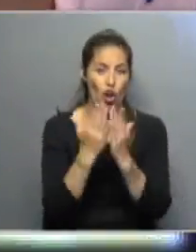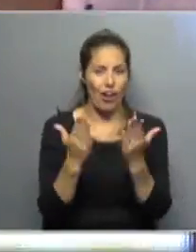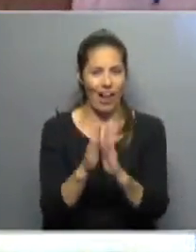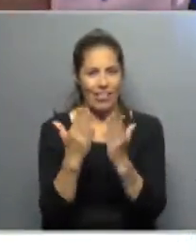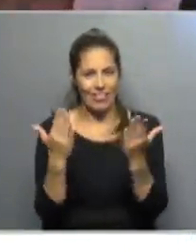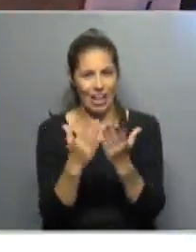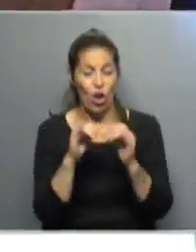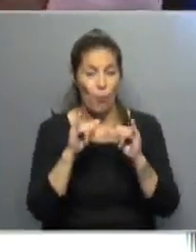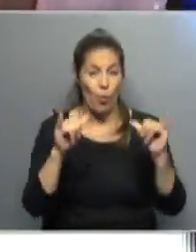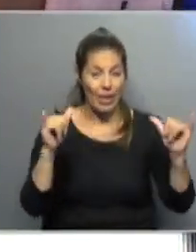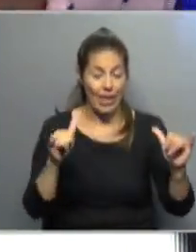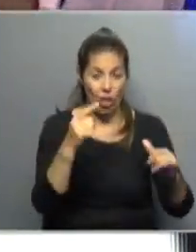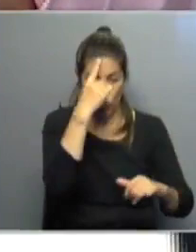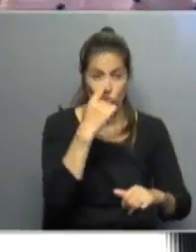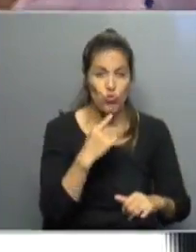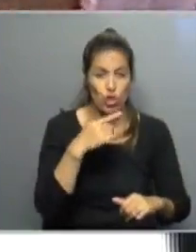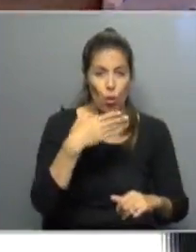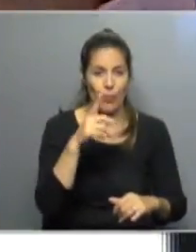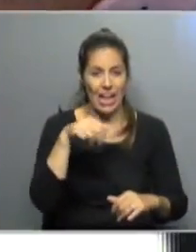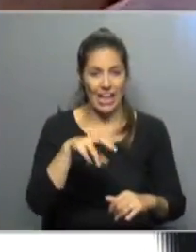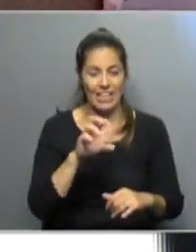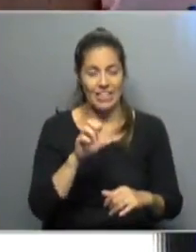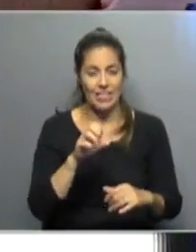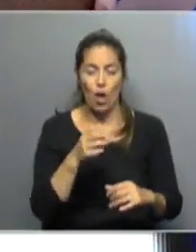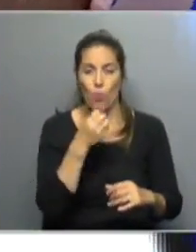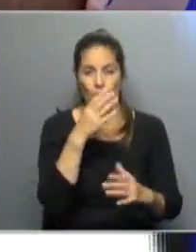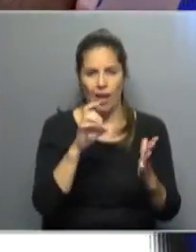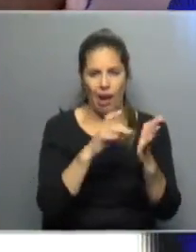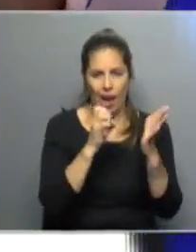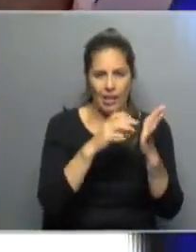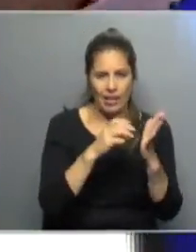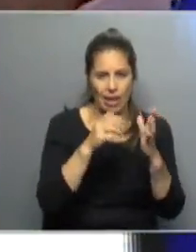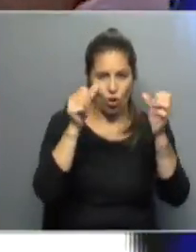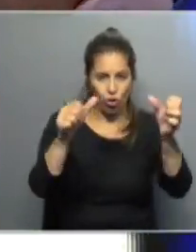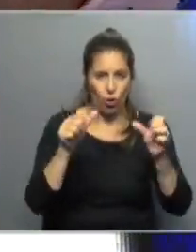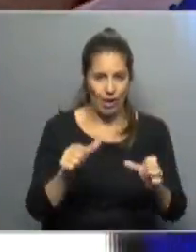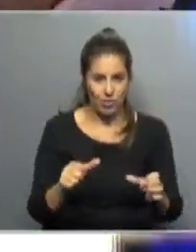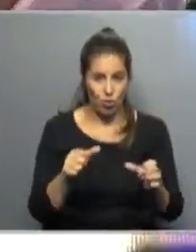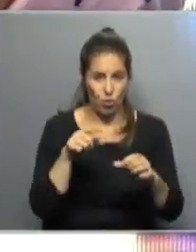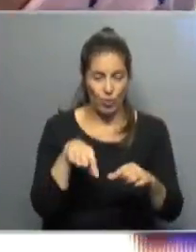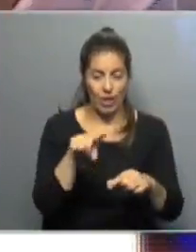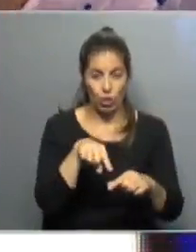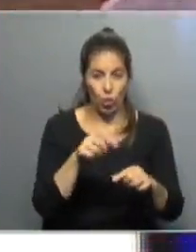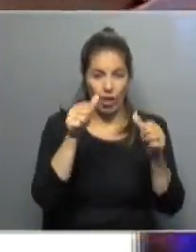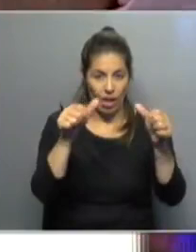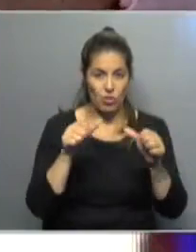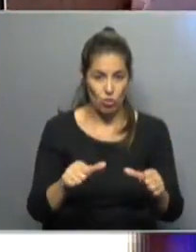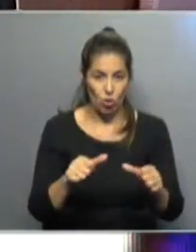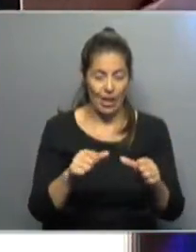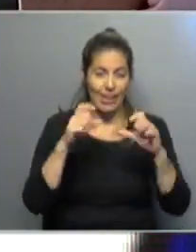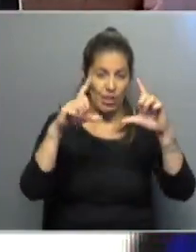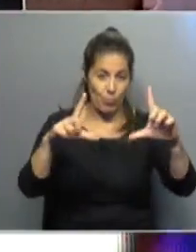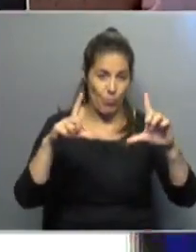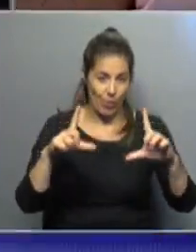ha publicado el mismo Museo Blanes, de una enorme calidad, con todas las obras, ¿no? El registro, digo, de todas las obras, todas las